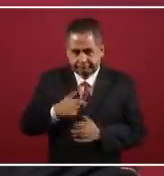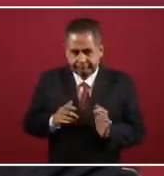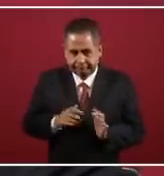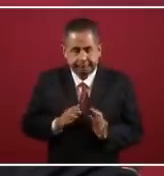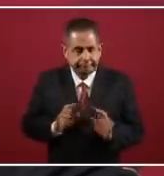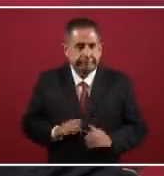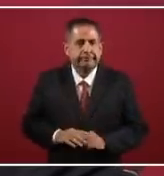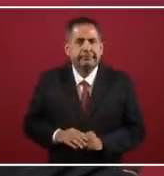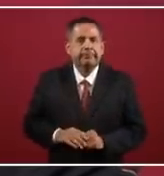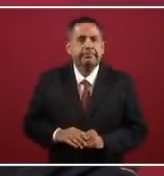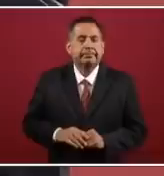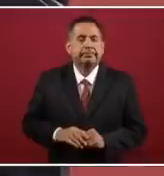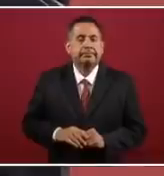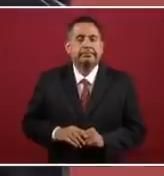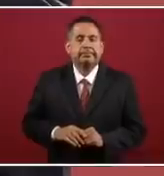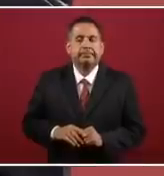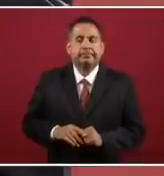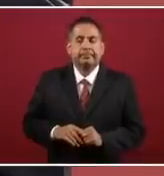región.